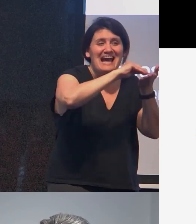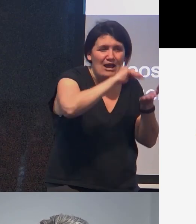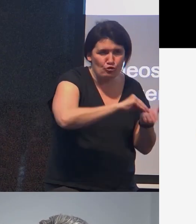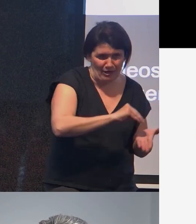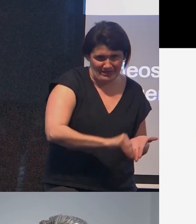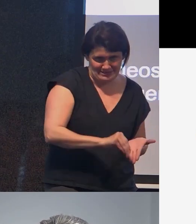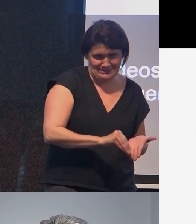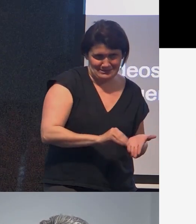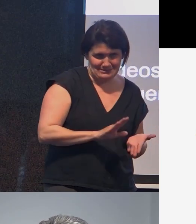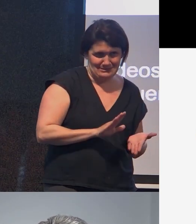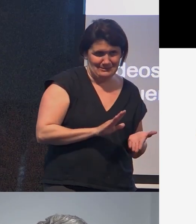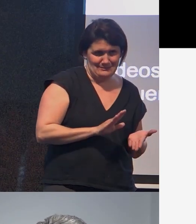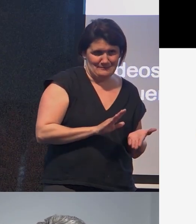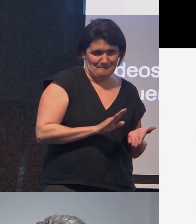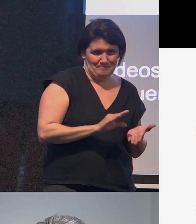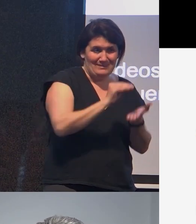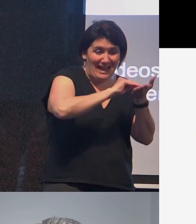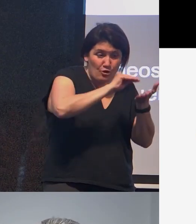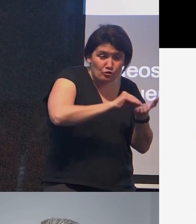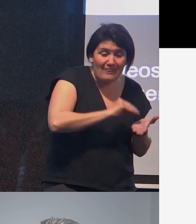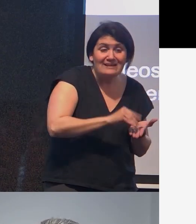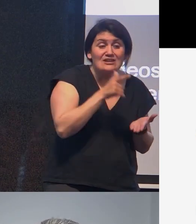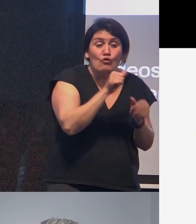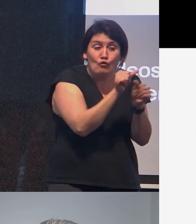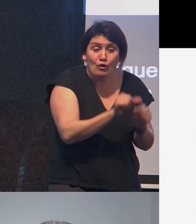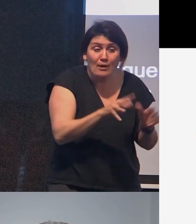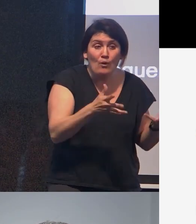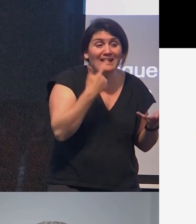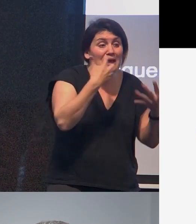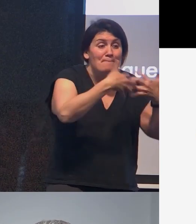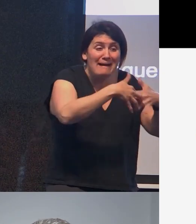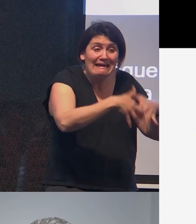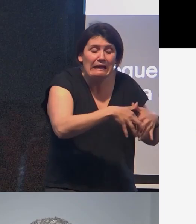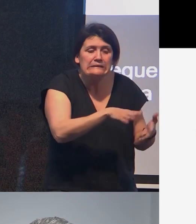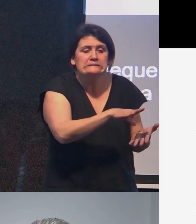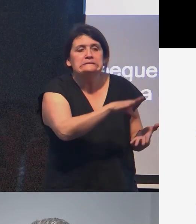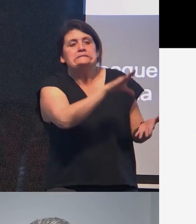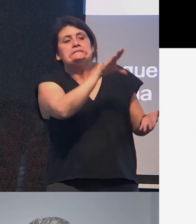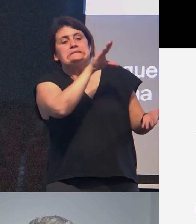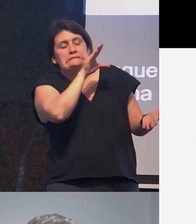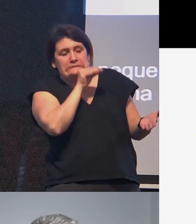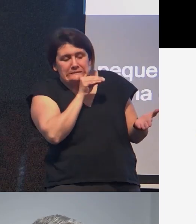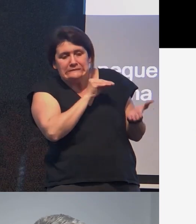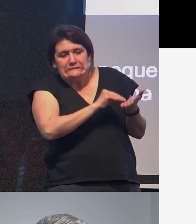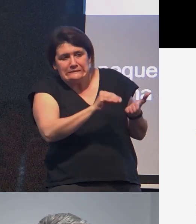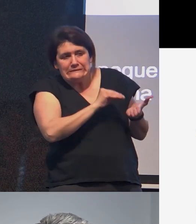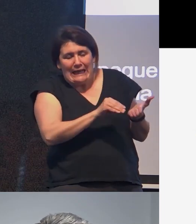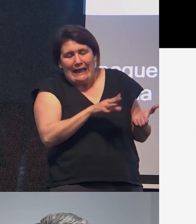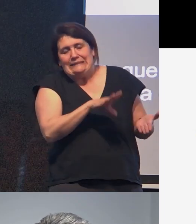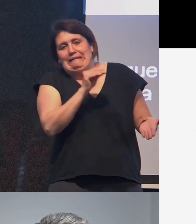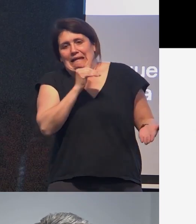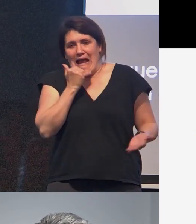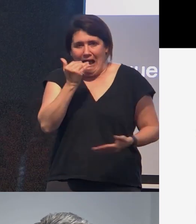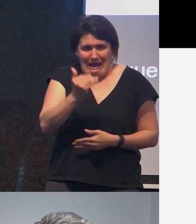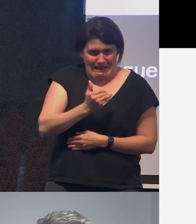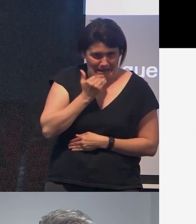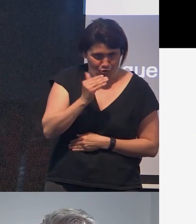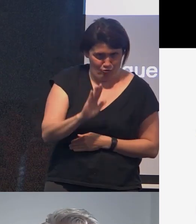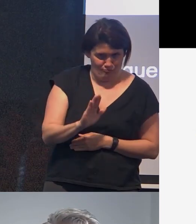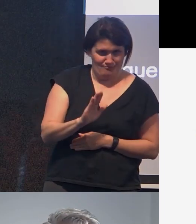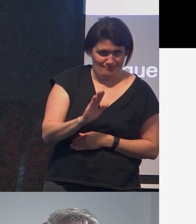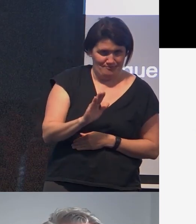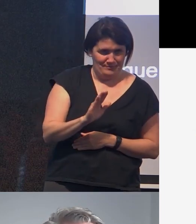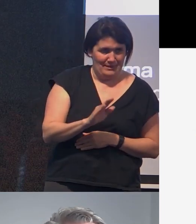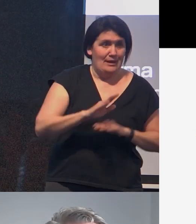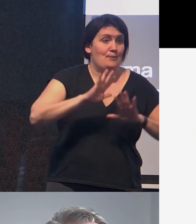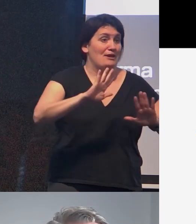anotadas de tal forma que una máquina podría coger la anotación y entenderla. Entonces,